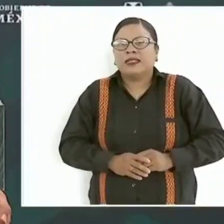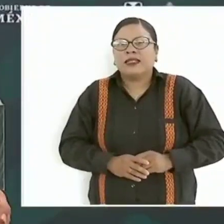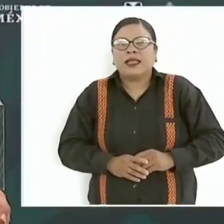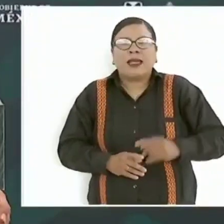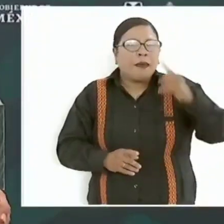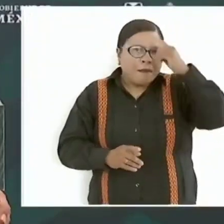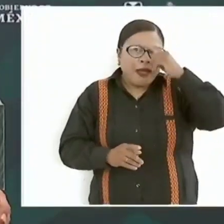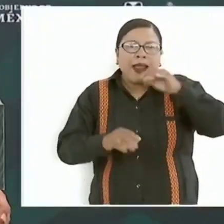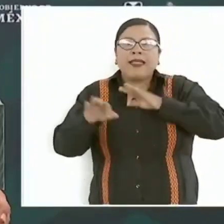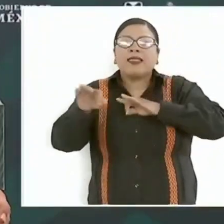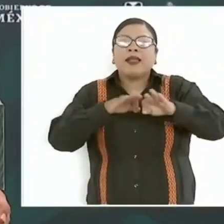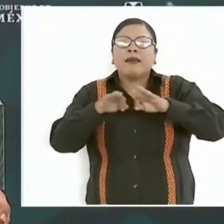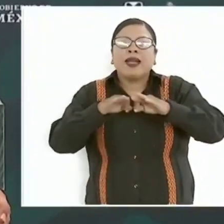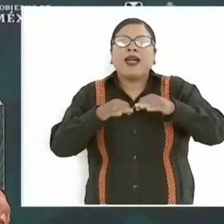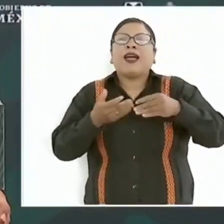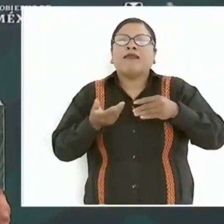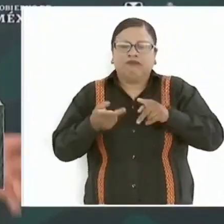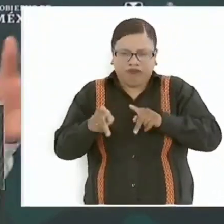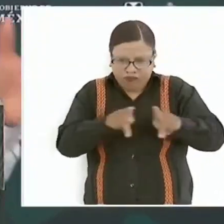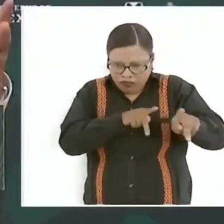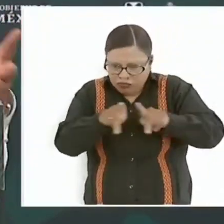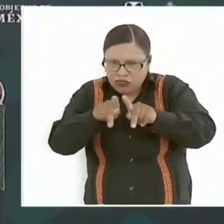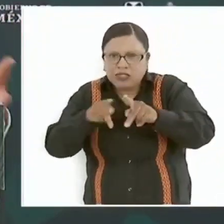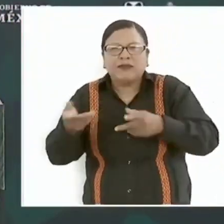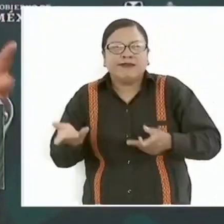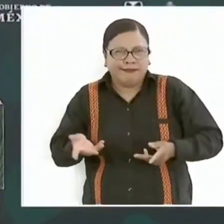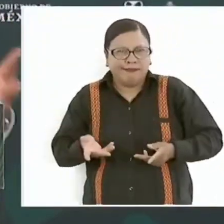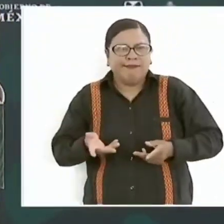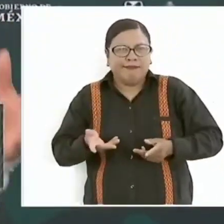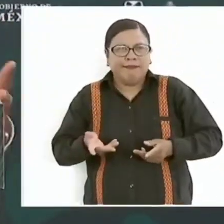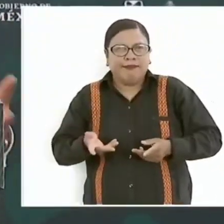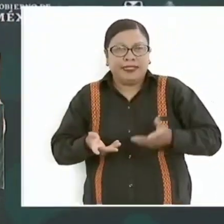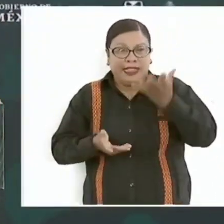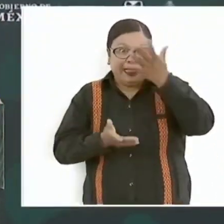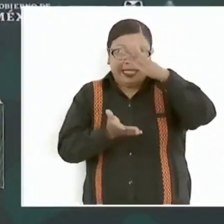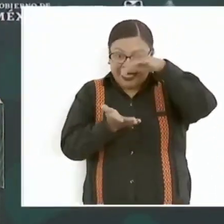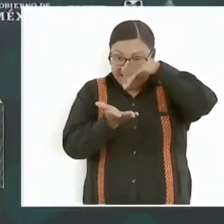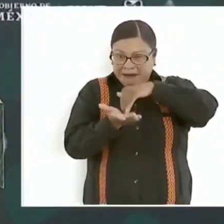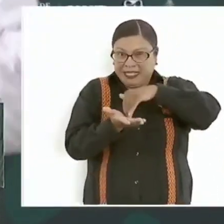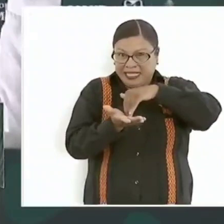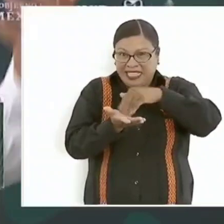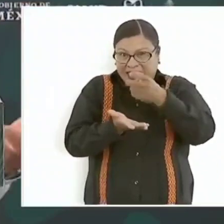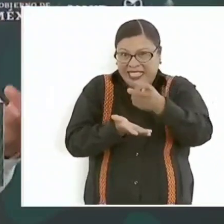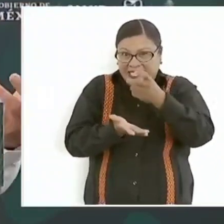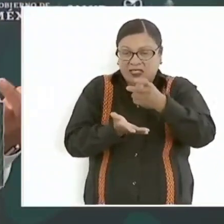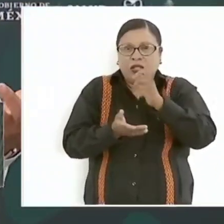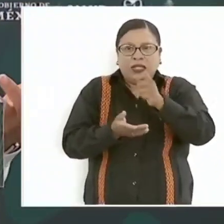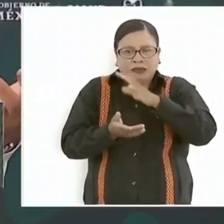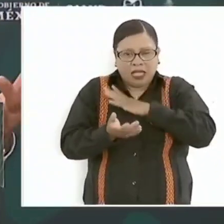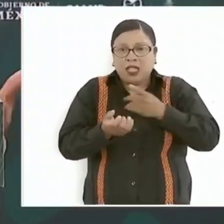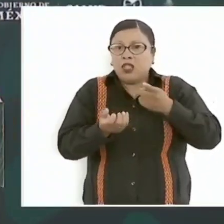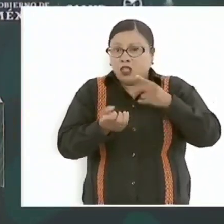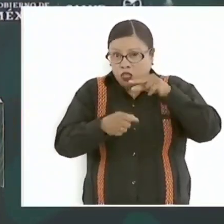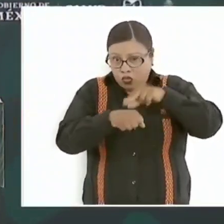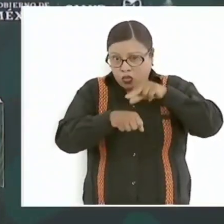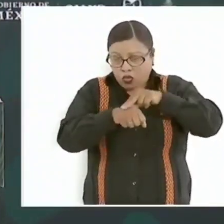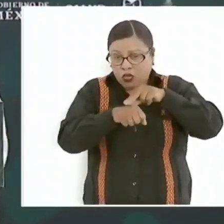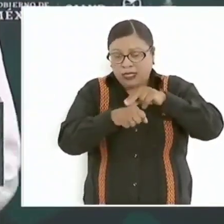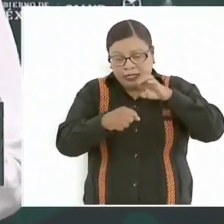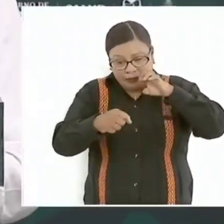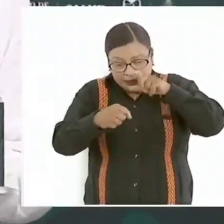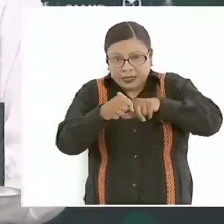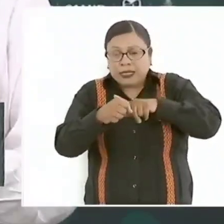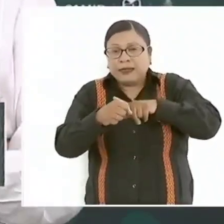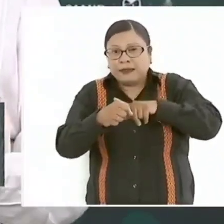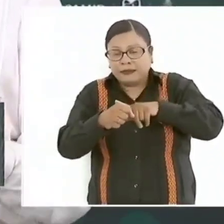trabajen en sus pueblos. Si esos 10.000 que son especialistas